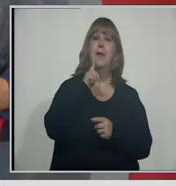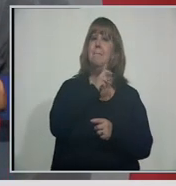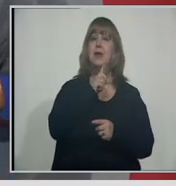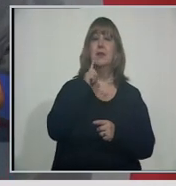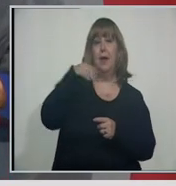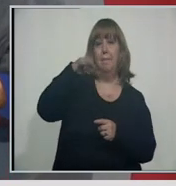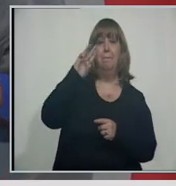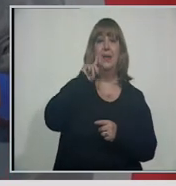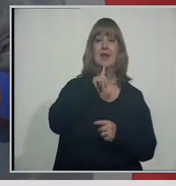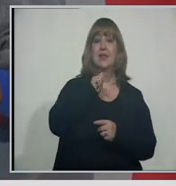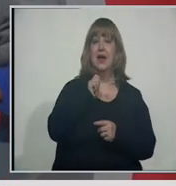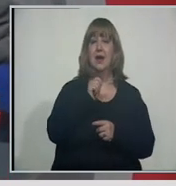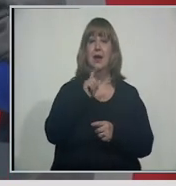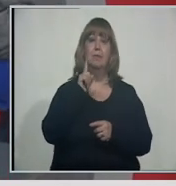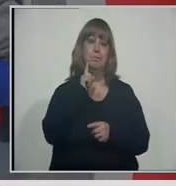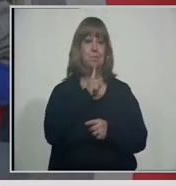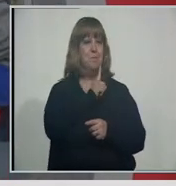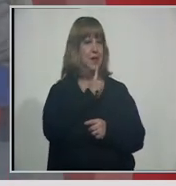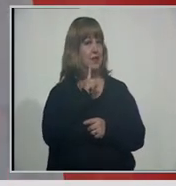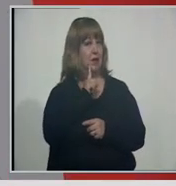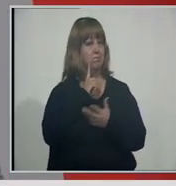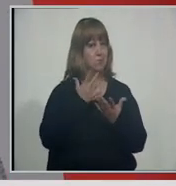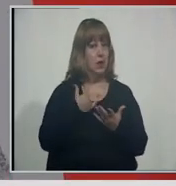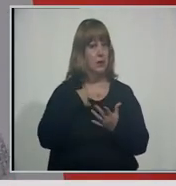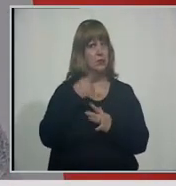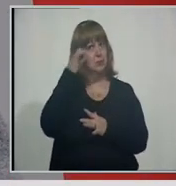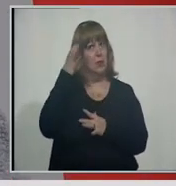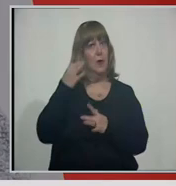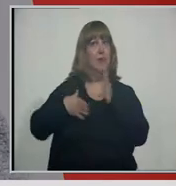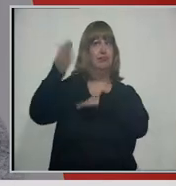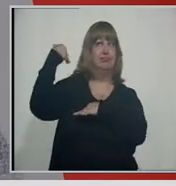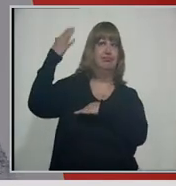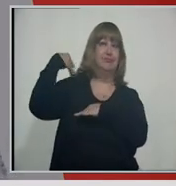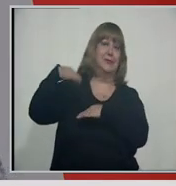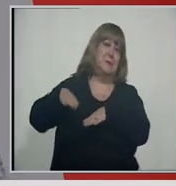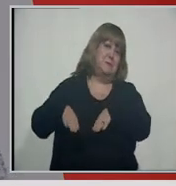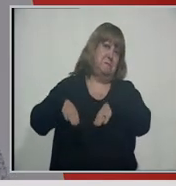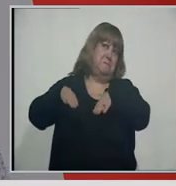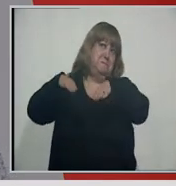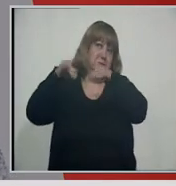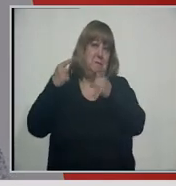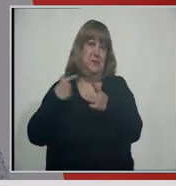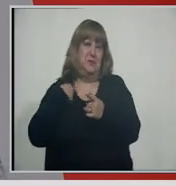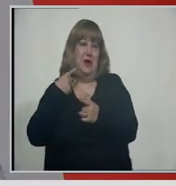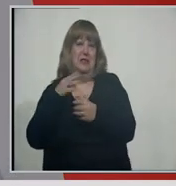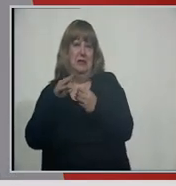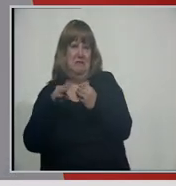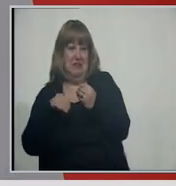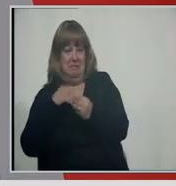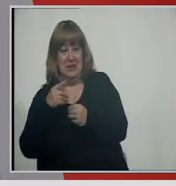mirtha razón todos conocemos que tenemos su